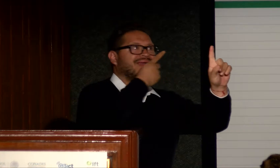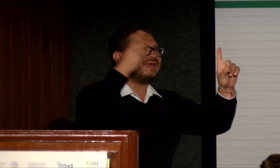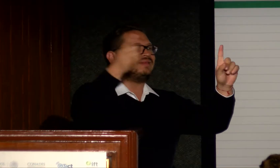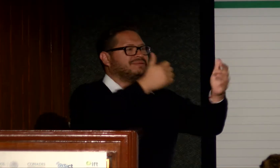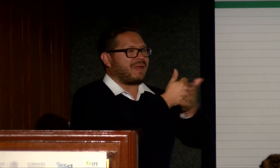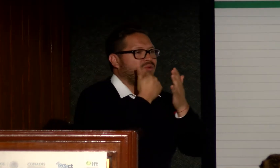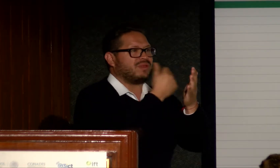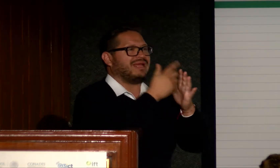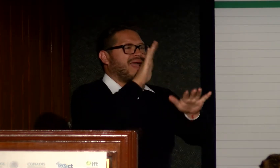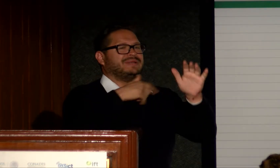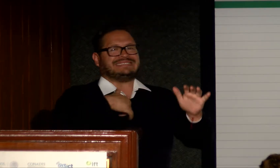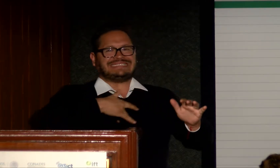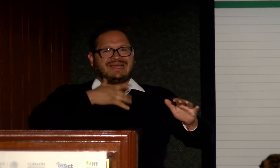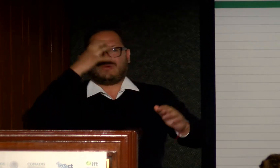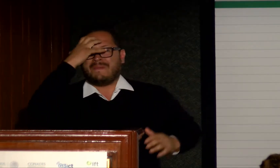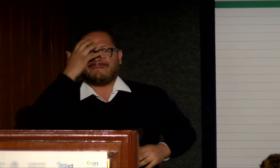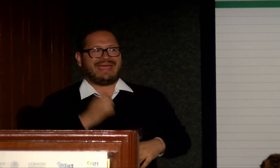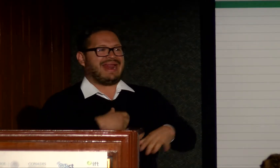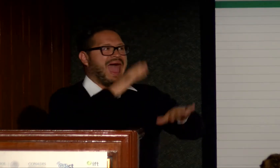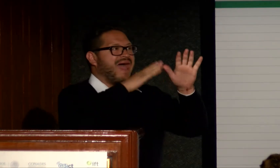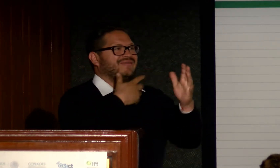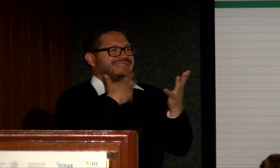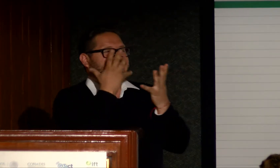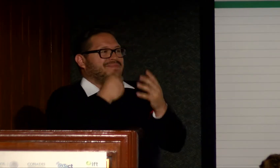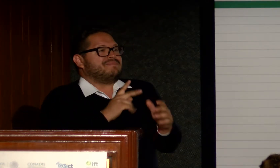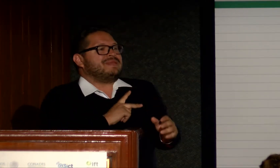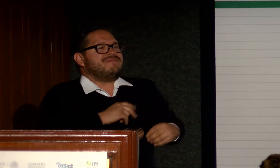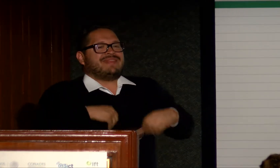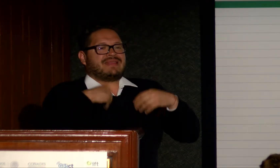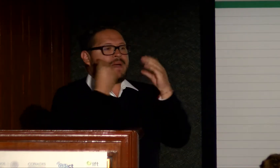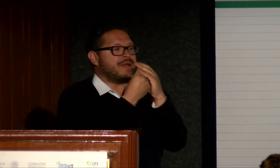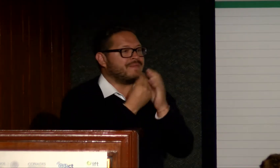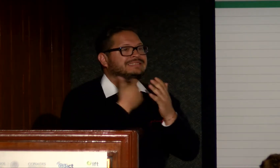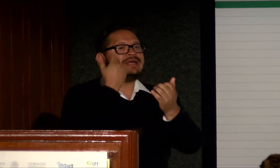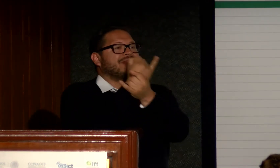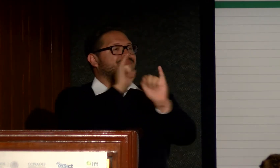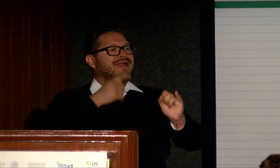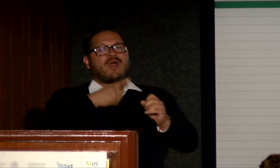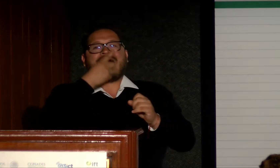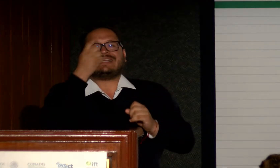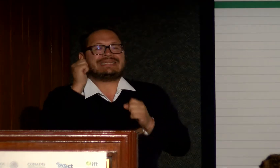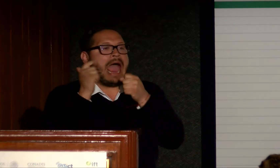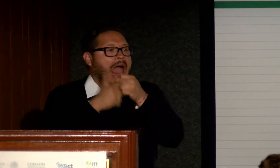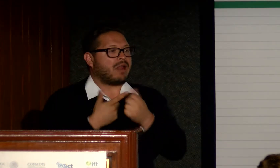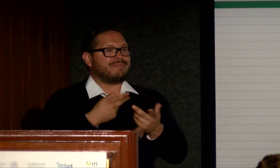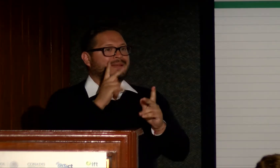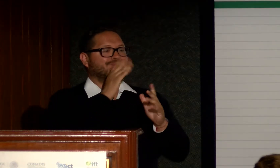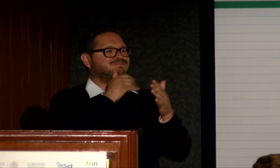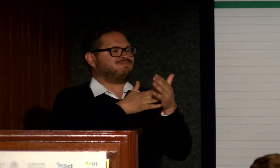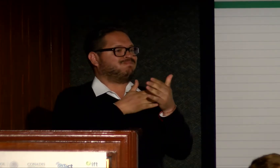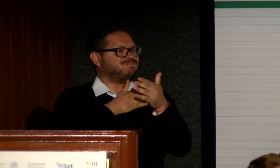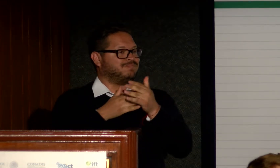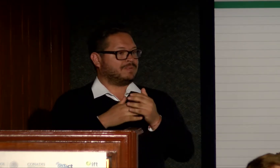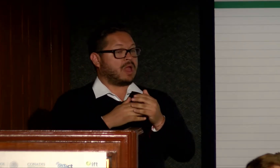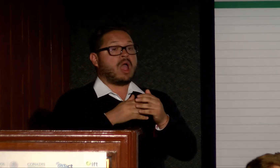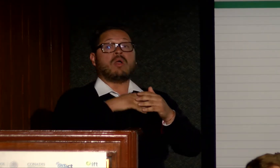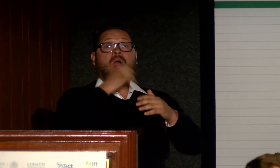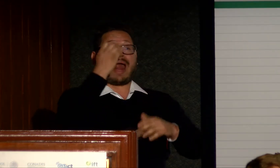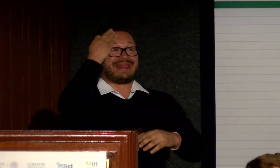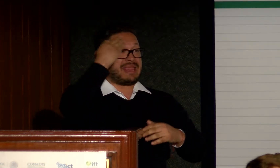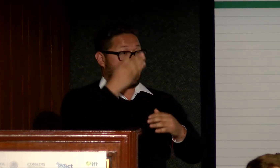hay silencio total y a veces tengo que decirle, mamá, ¿qué están diciendo? Papá, ¿qué están diciendo? No tenemos una